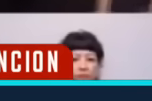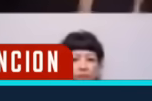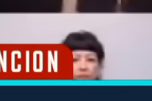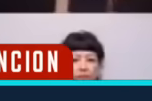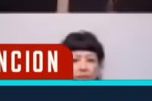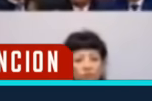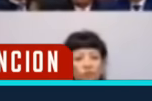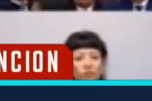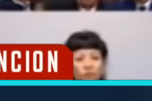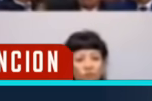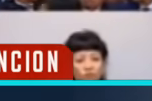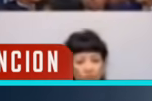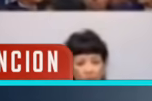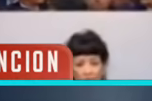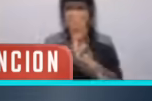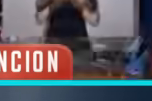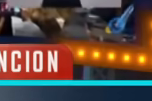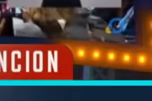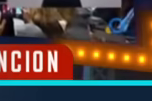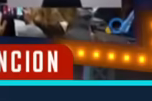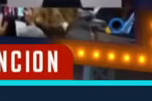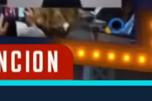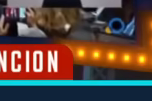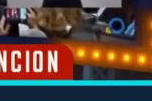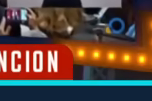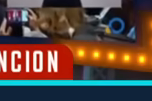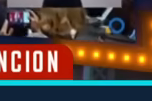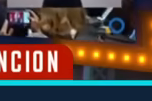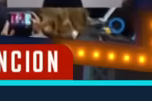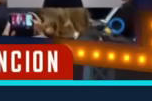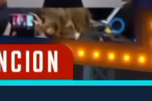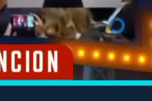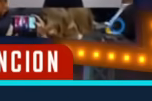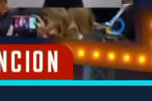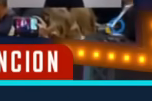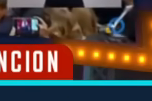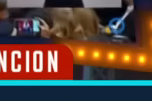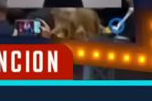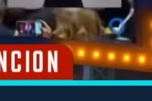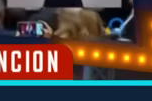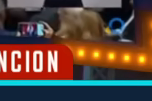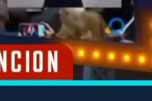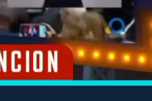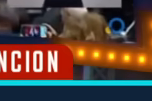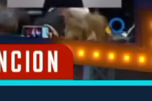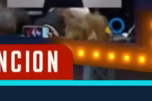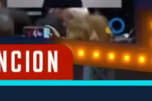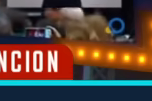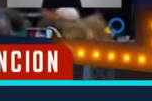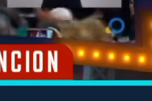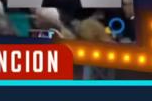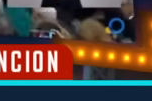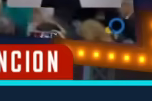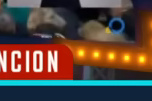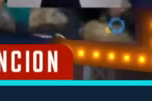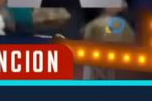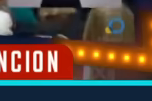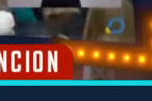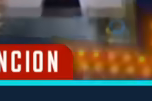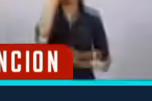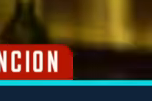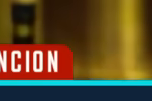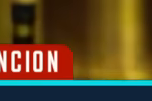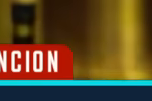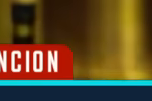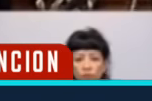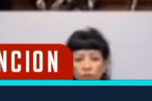teléfono. Y vamos a invitar al señor presidente electo a prestar el juramento que marca la Constitución